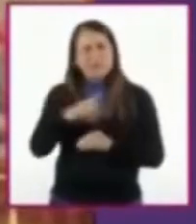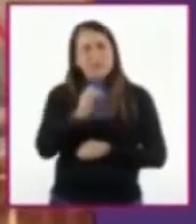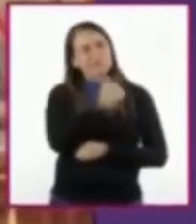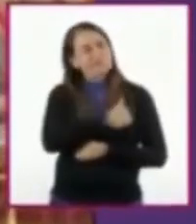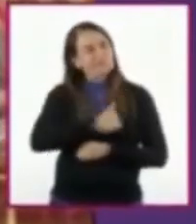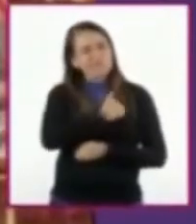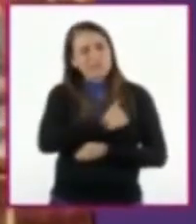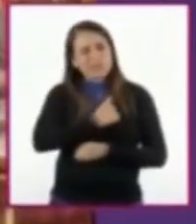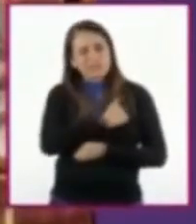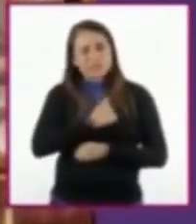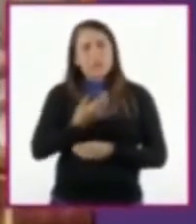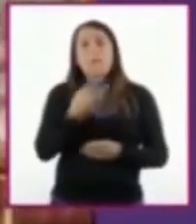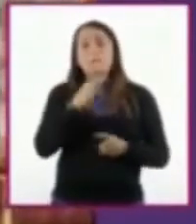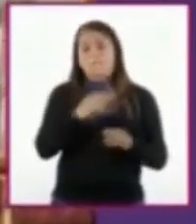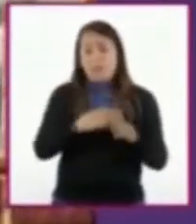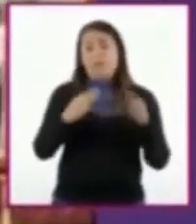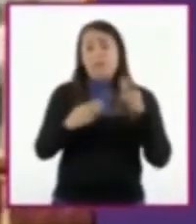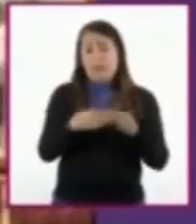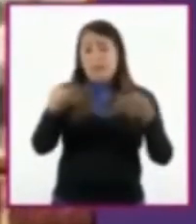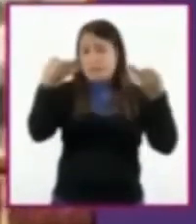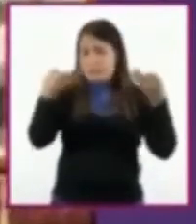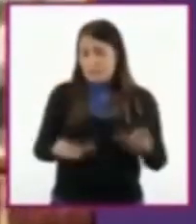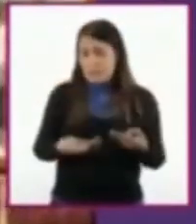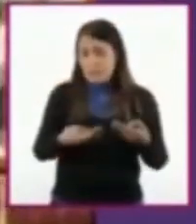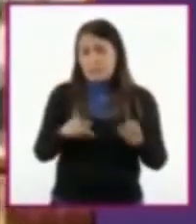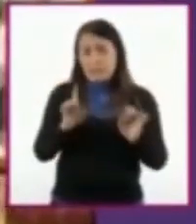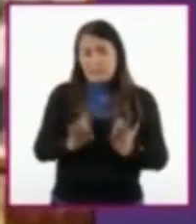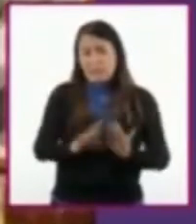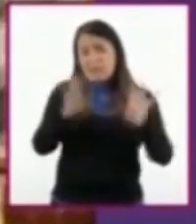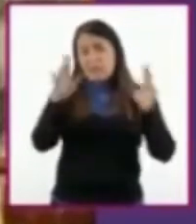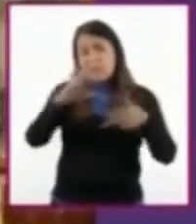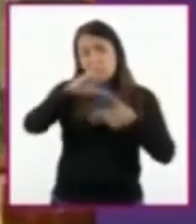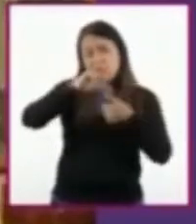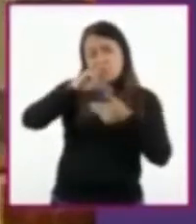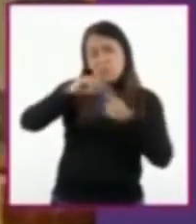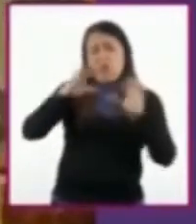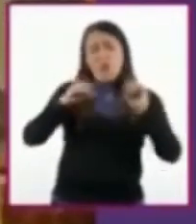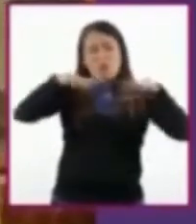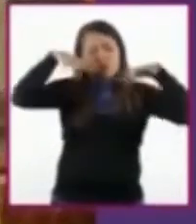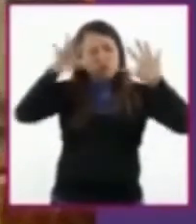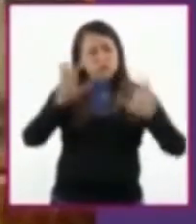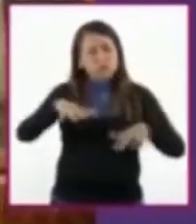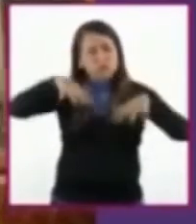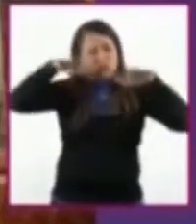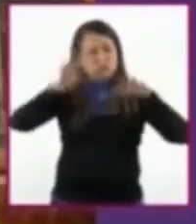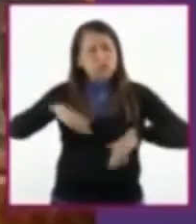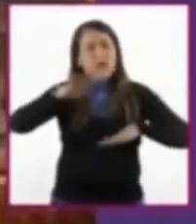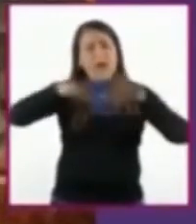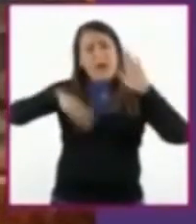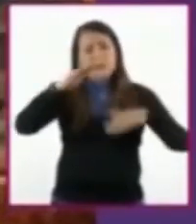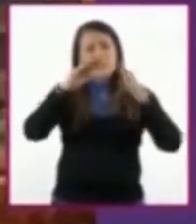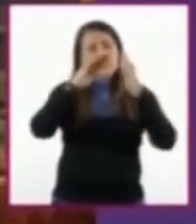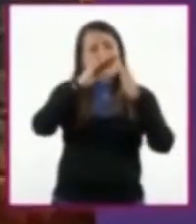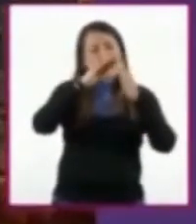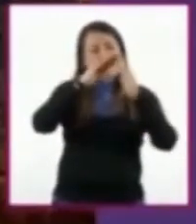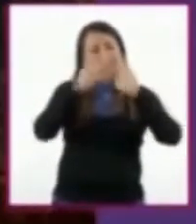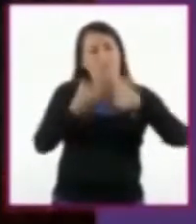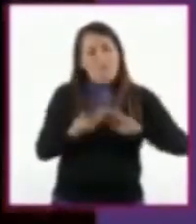Desafortunadamente, aún con los materiales adecuados y ante fenómenos naturales extremos, las construcciones y viviendas se deterioran.